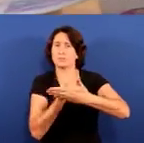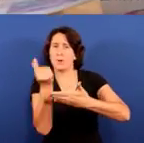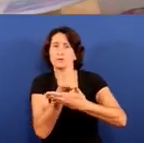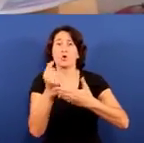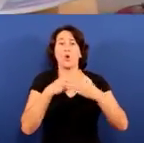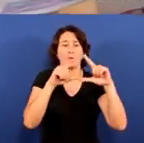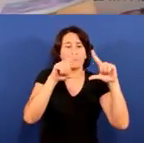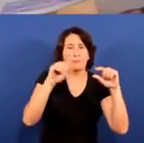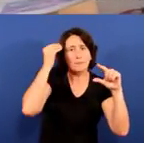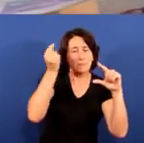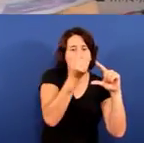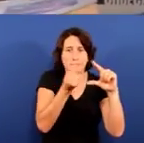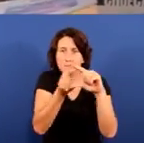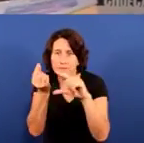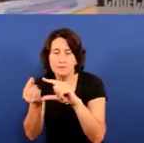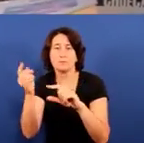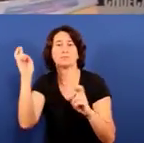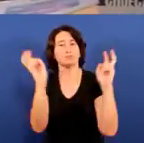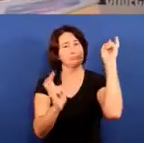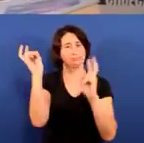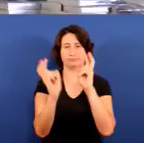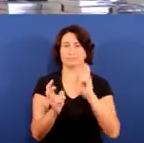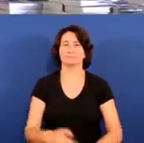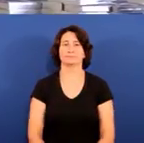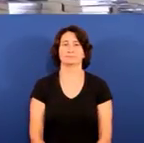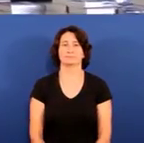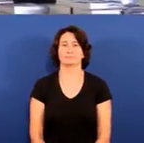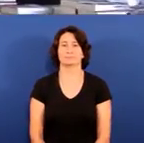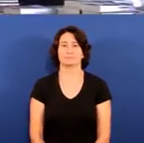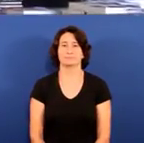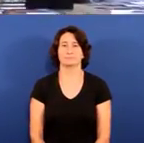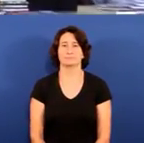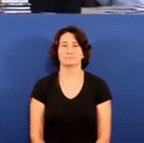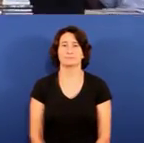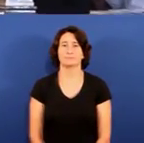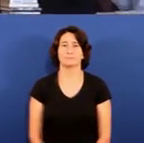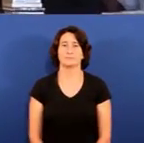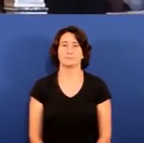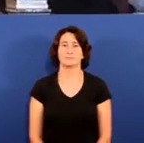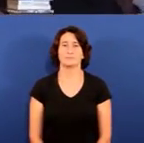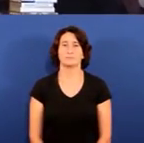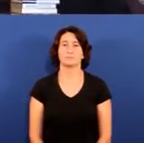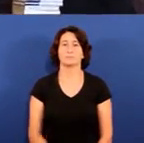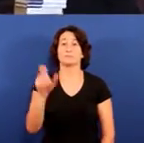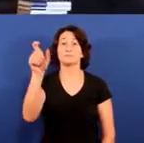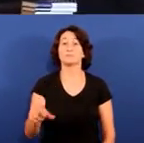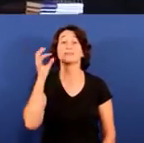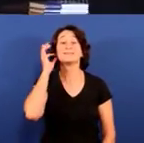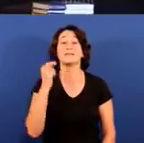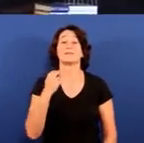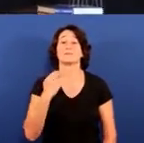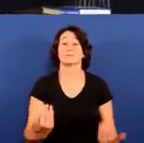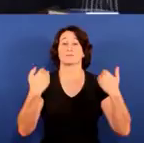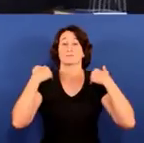la Risa de Bilbao, Bilboco, Barrea, es el primer concurso escolar de literatura y humor gráfico. El certamen girará en